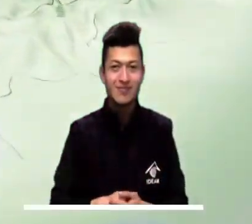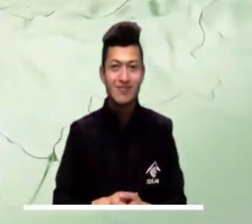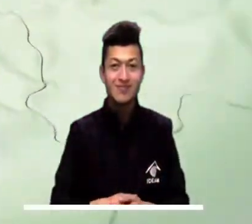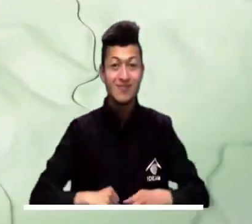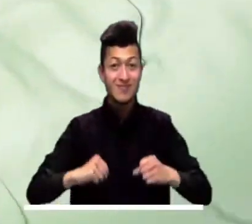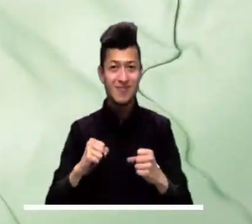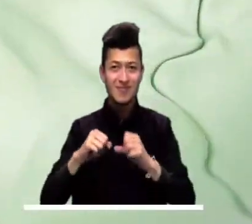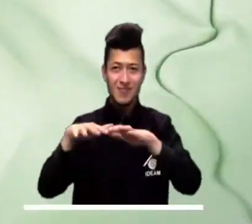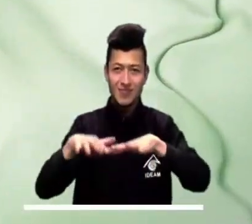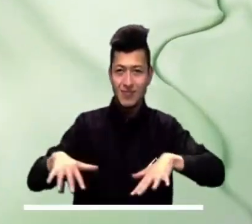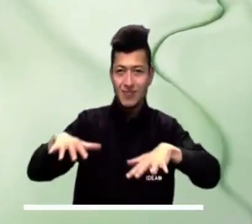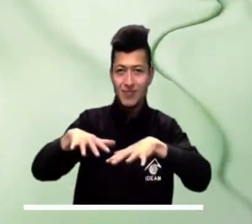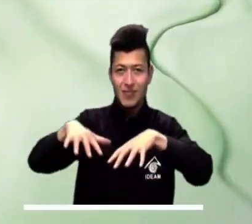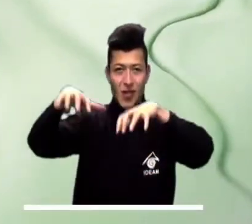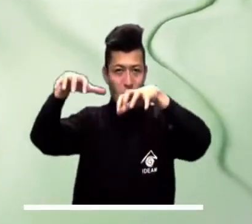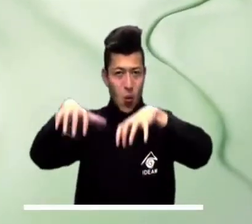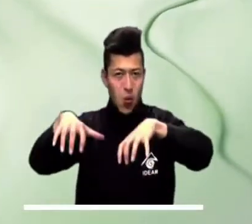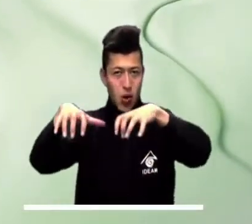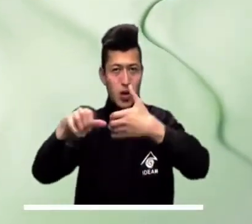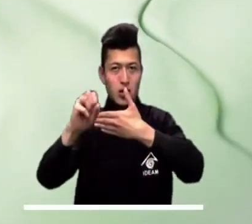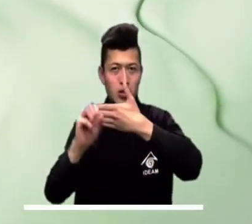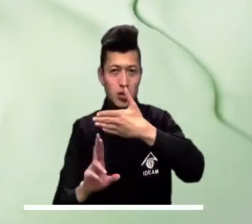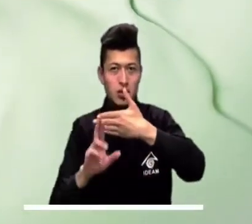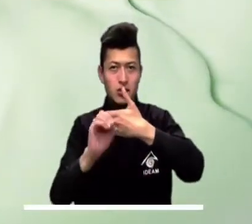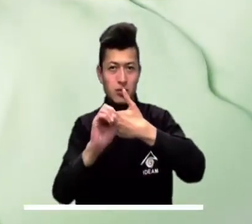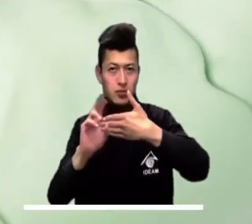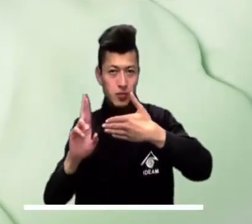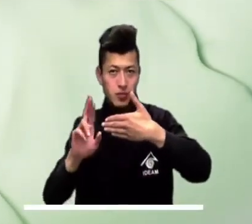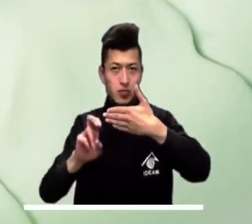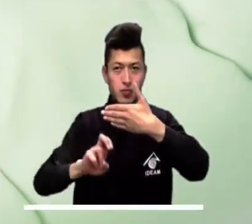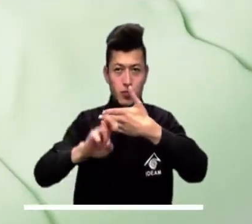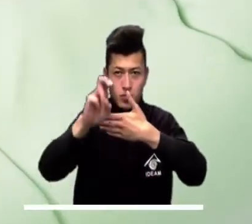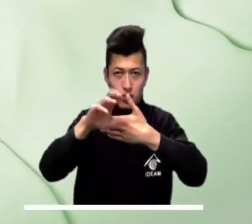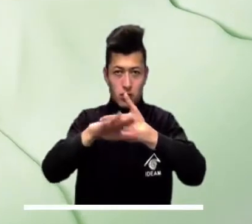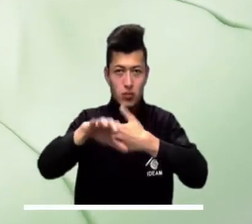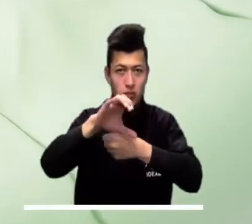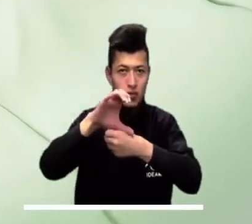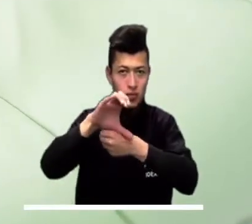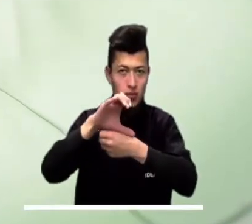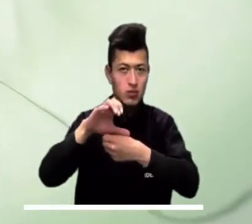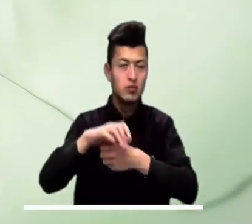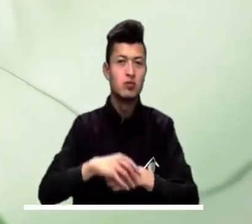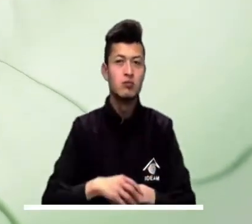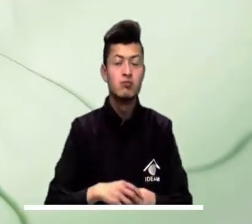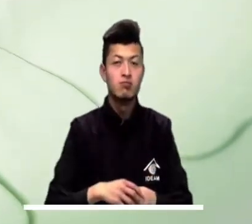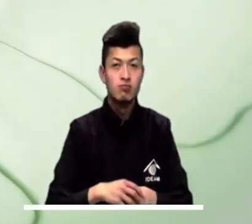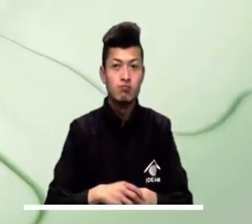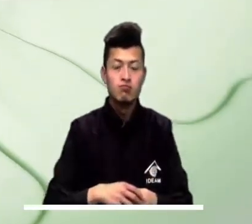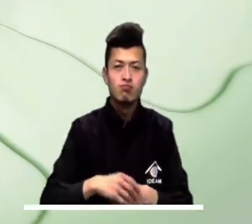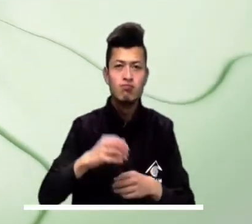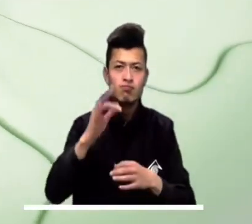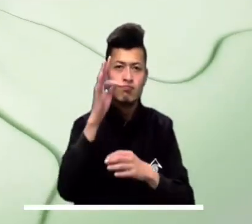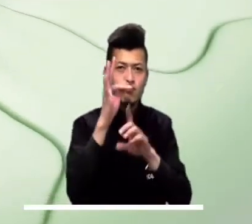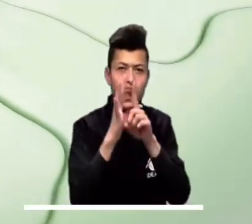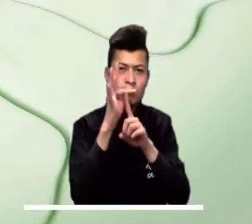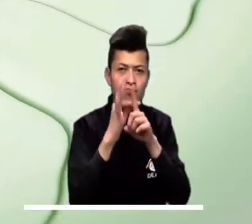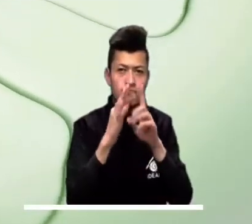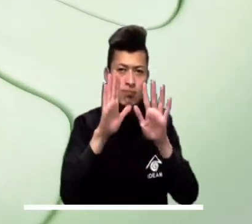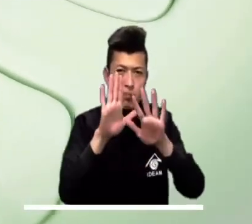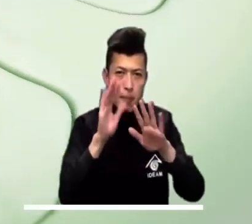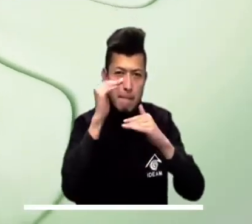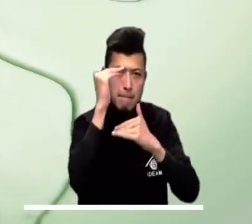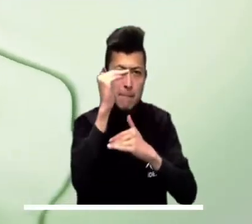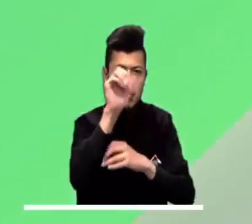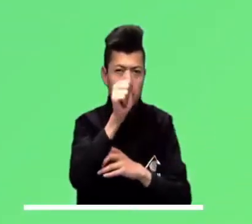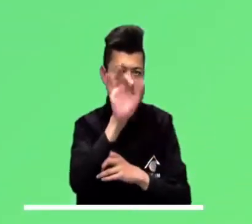Amazonas. Sobre Bogotá se prevén lluvias ocasionales hacia el sur, oriente y noroccidente de la ciudad y una temperatura mínima de 10